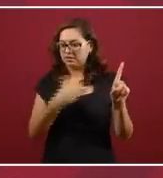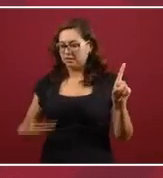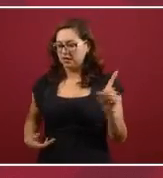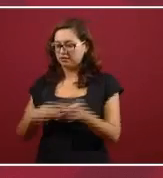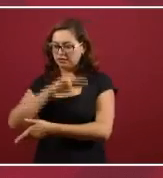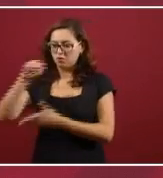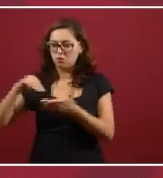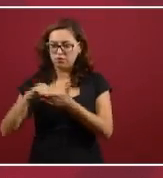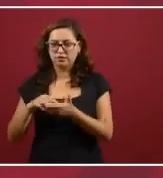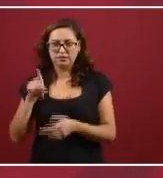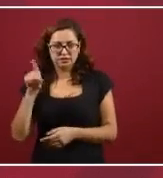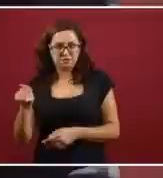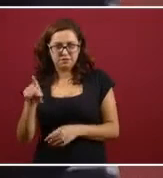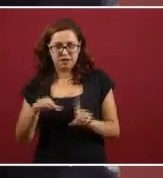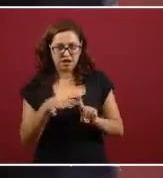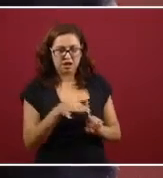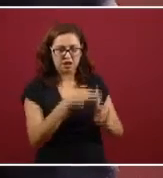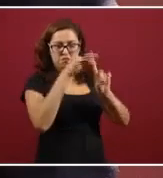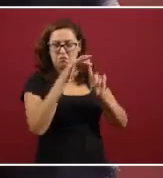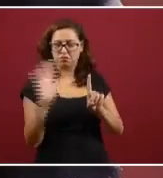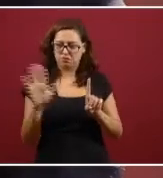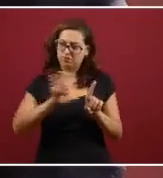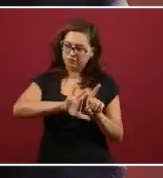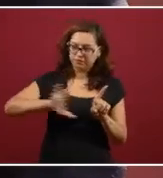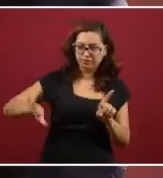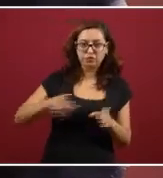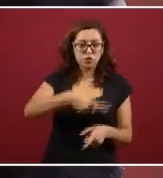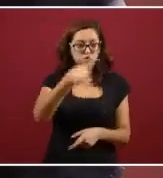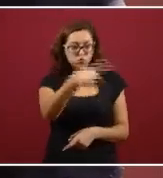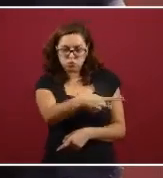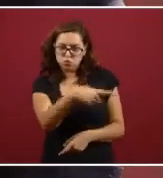sino que se eligieran en asamblea.